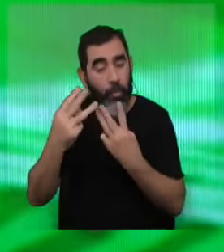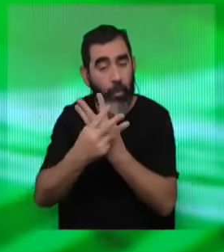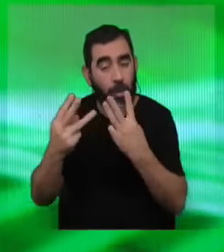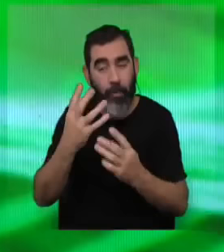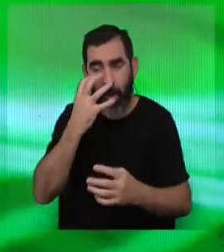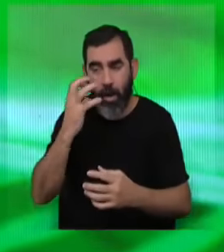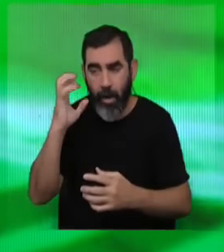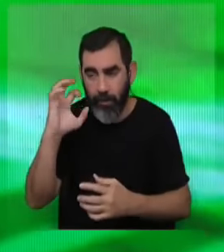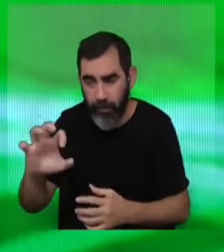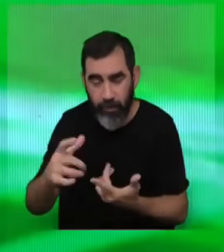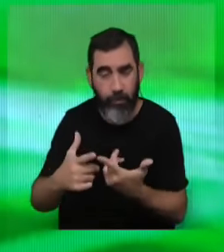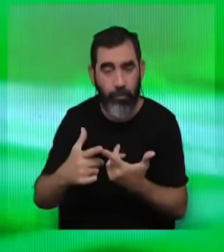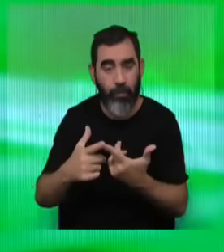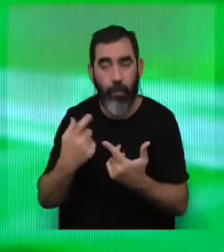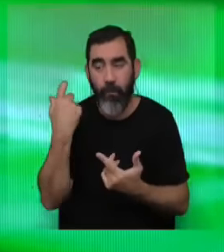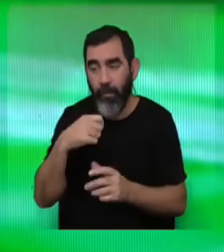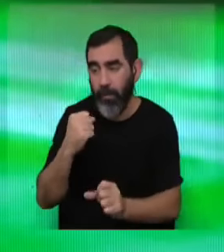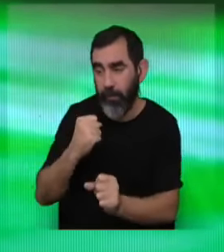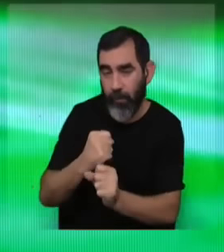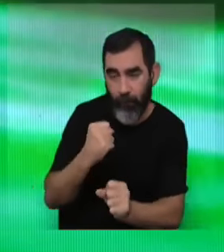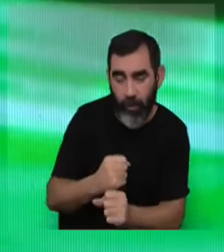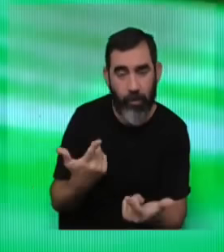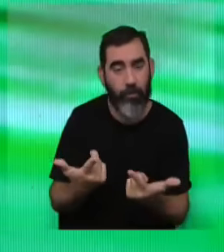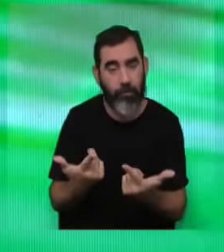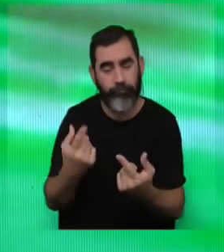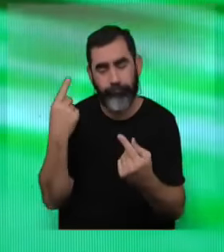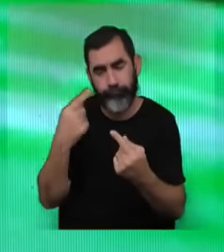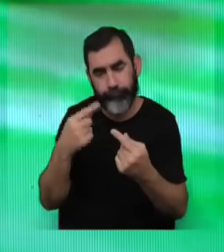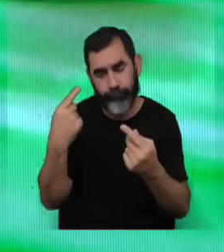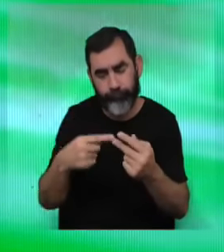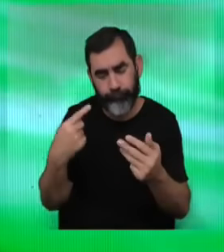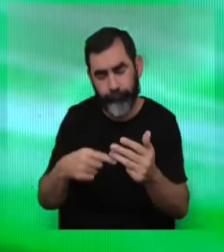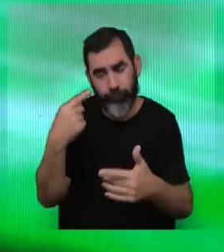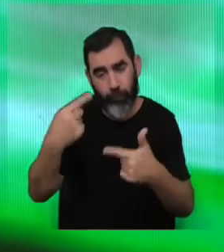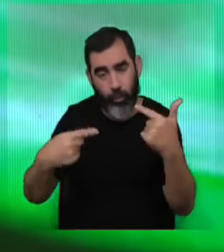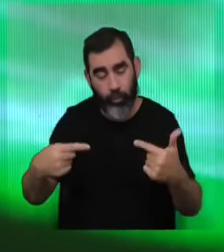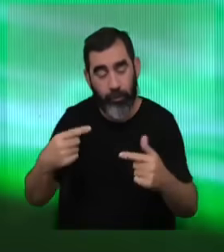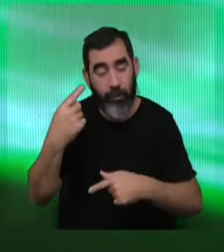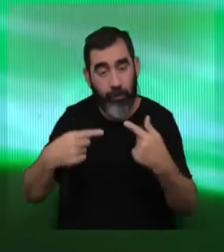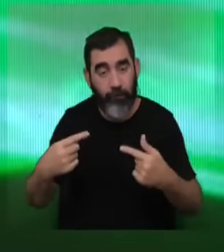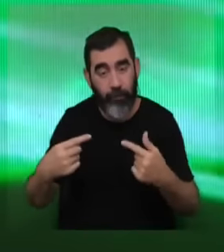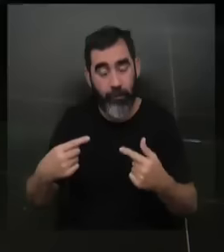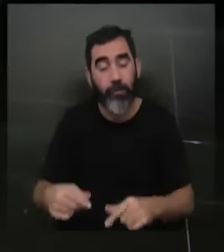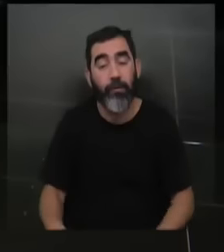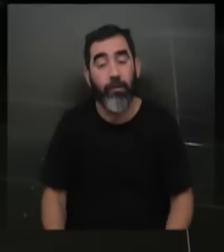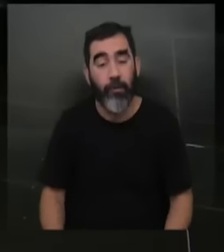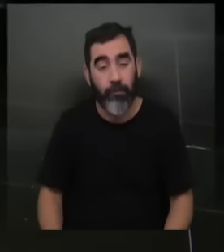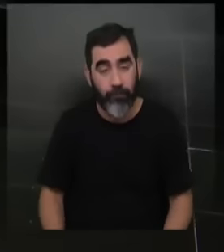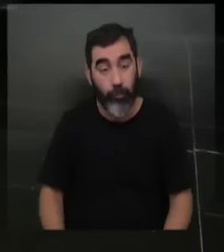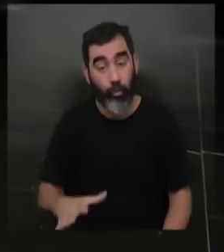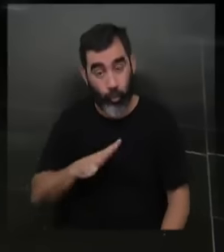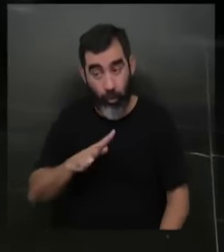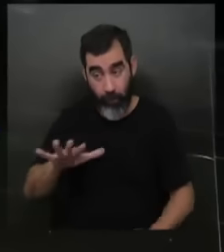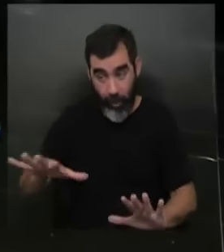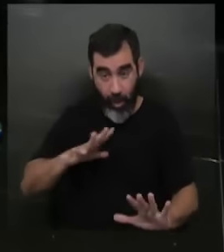racismo que tenían que ver con la falta de empleo diferentes aspectos este que que bueno que los teníamos sobre la mesa y que los seguimos